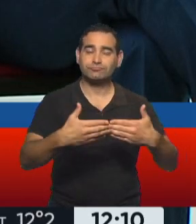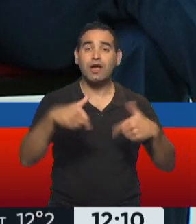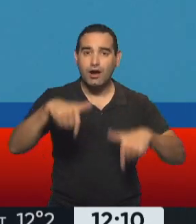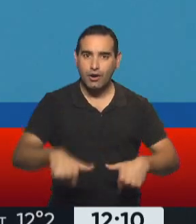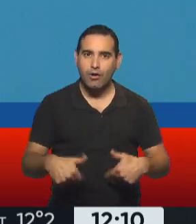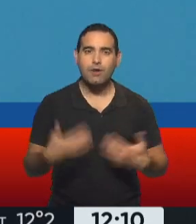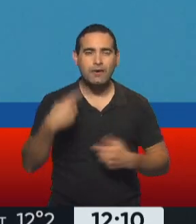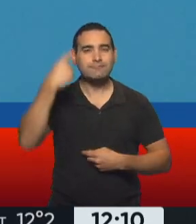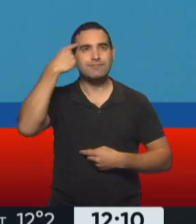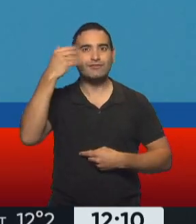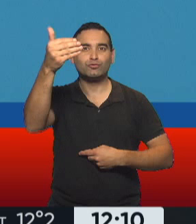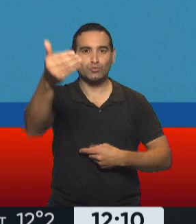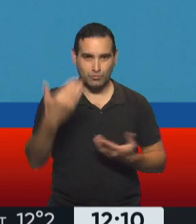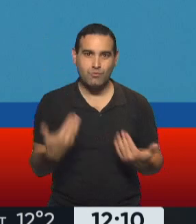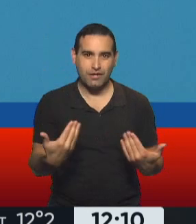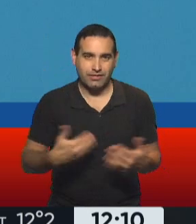podemos empezar a proyectar